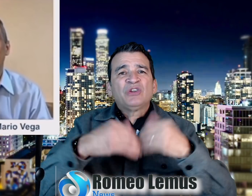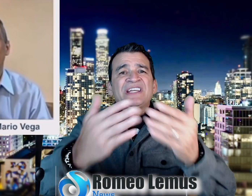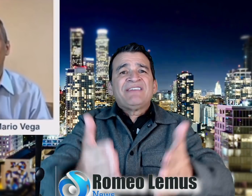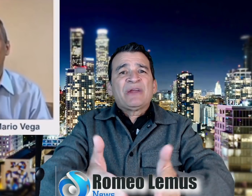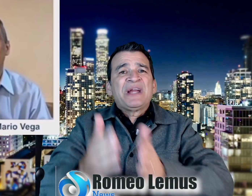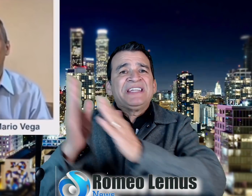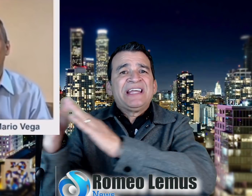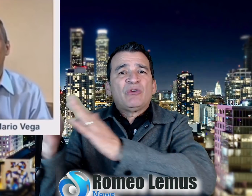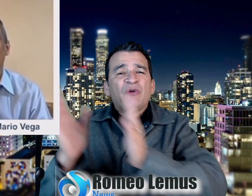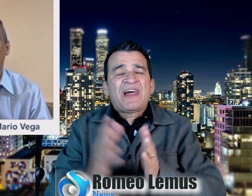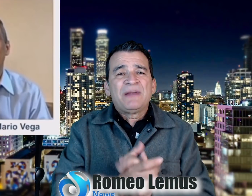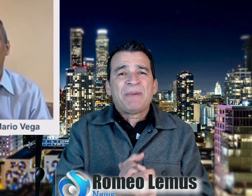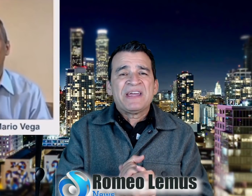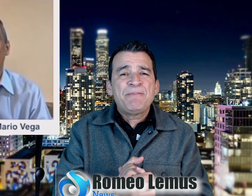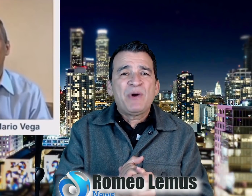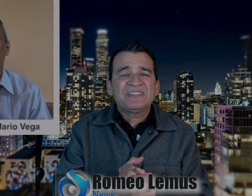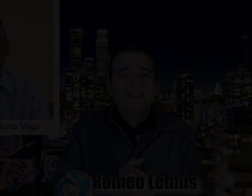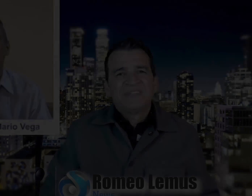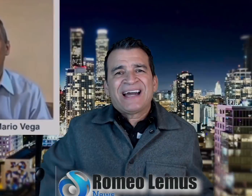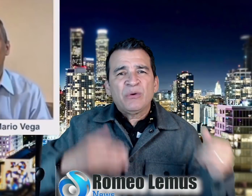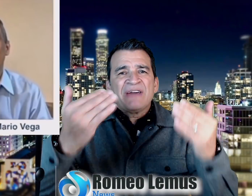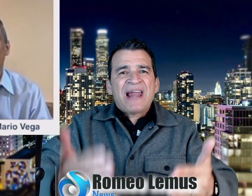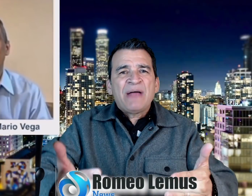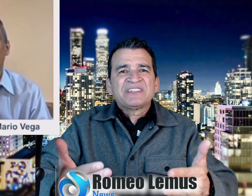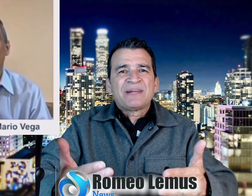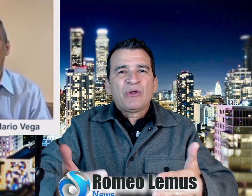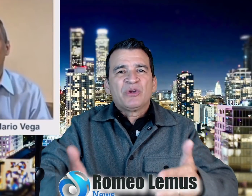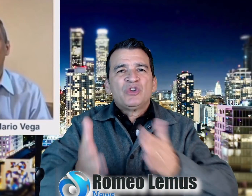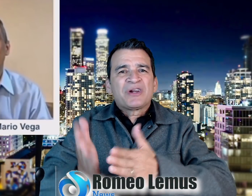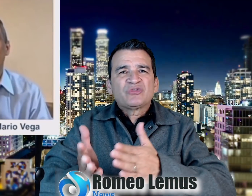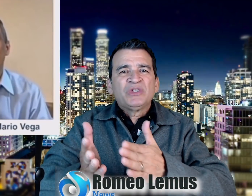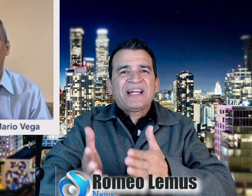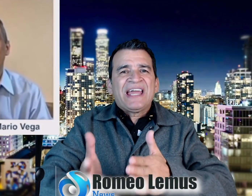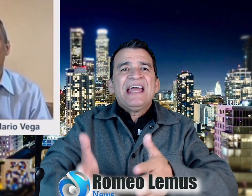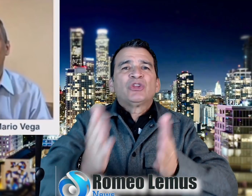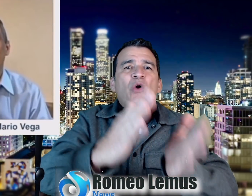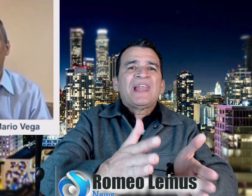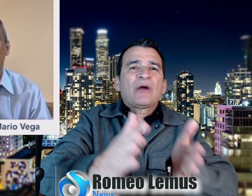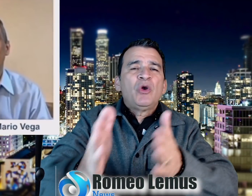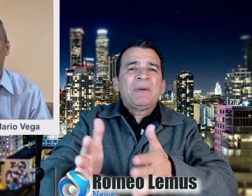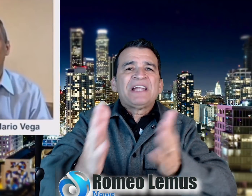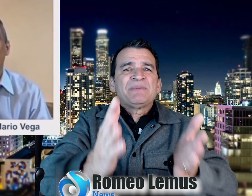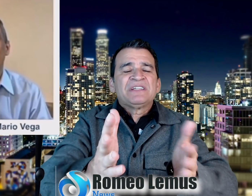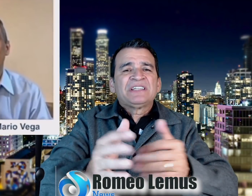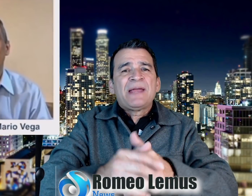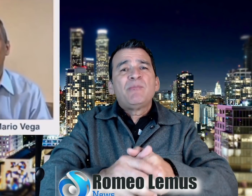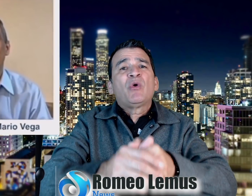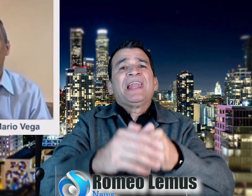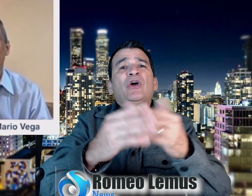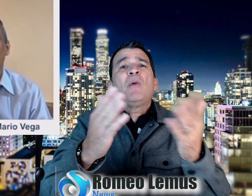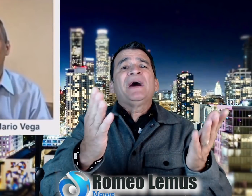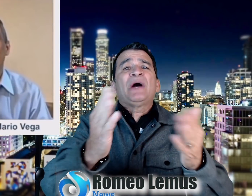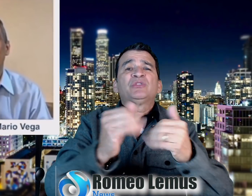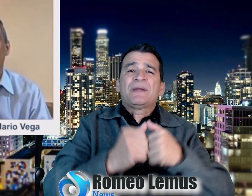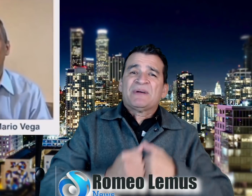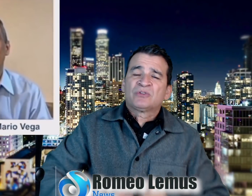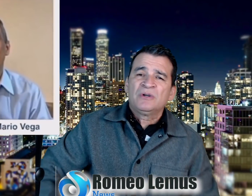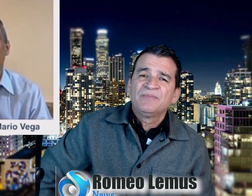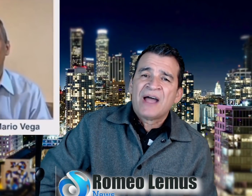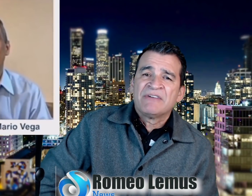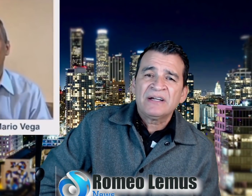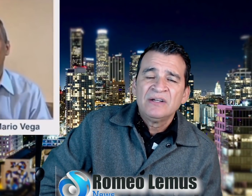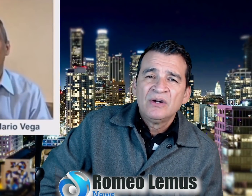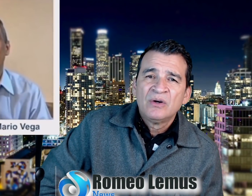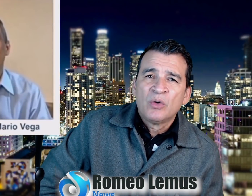y no se llevaron el dinero fuera del país pues dejaron quebrado el salvador y hoy resulta que toda la culpa es del presente en el buque le como haría usted